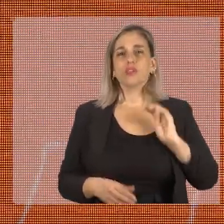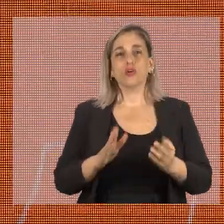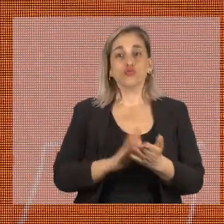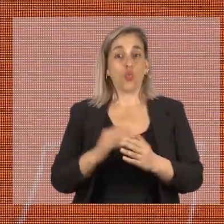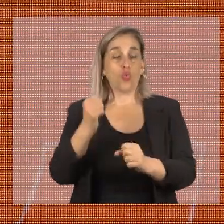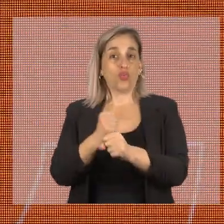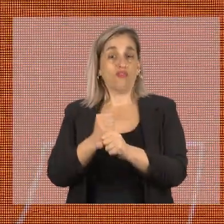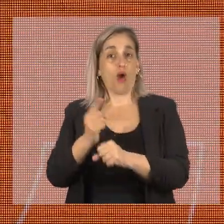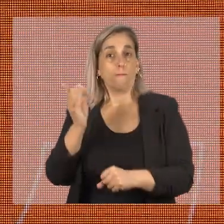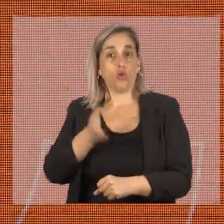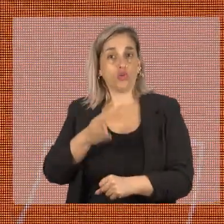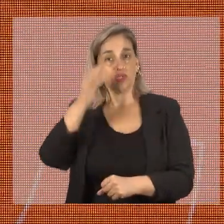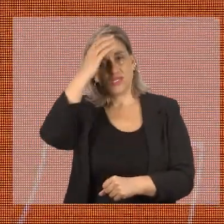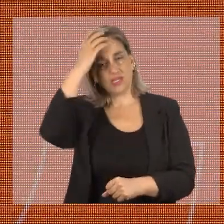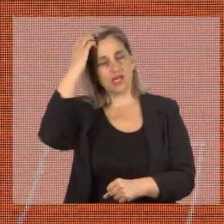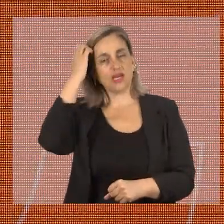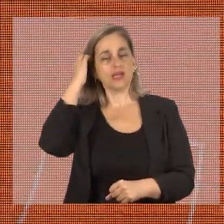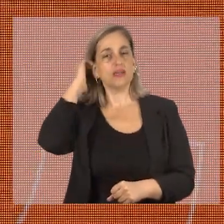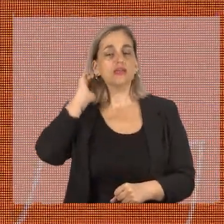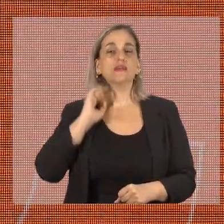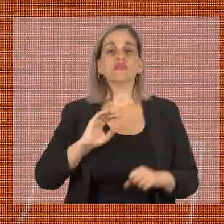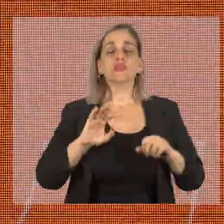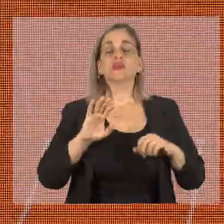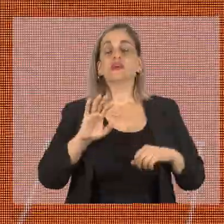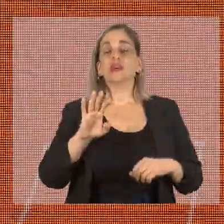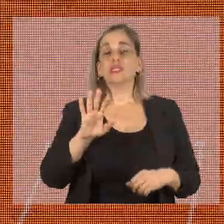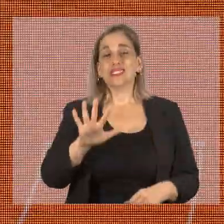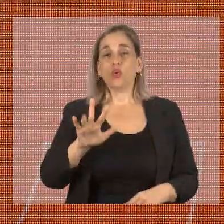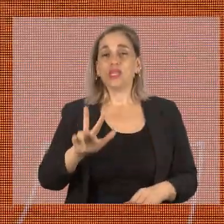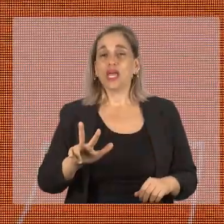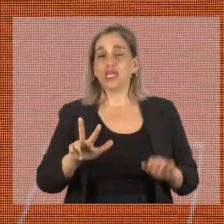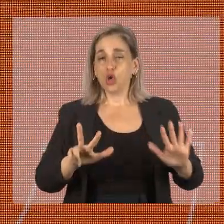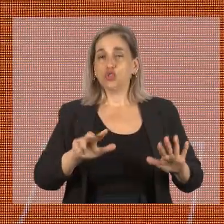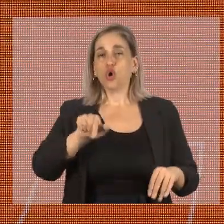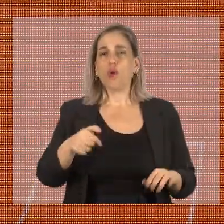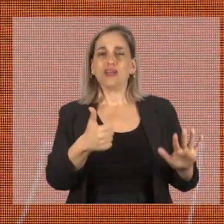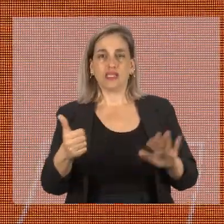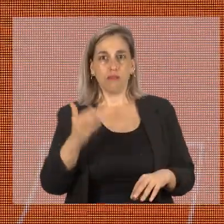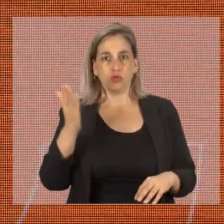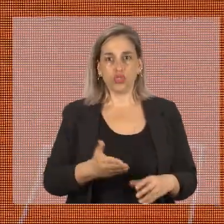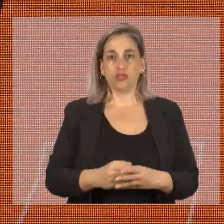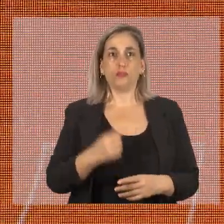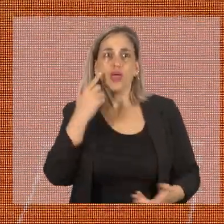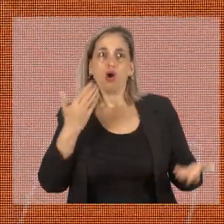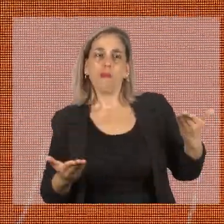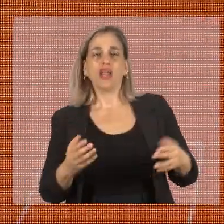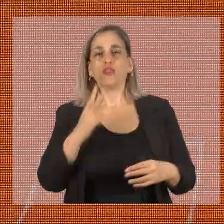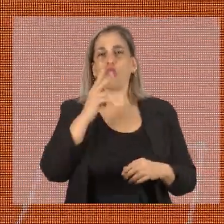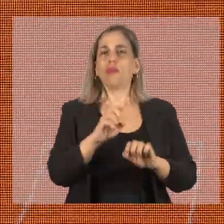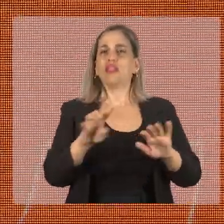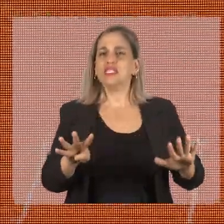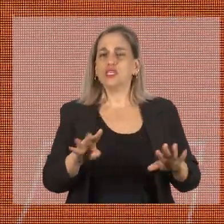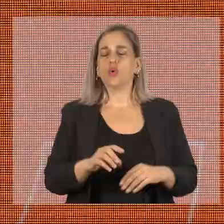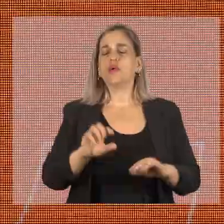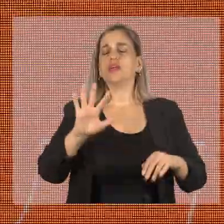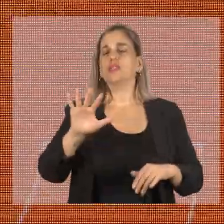La tasa de empleo es del 58,6%. Para compararlos, porque es bueno compararlos, en el 2019